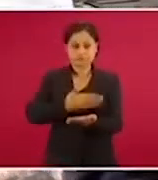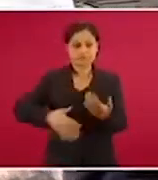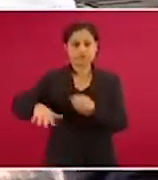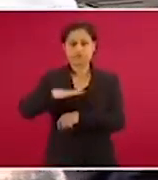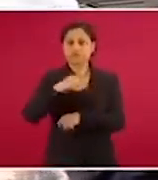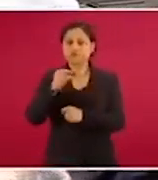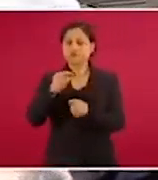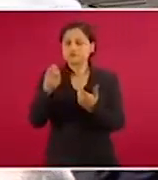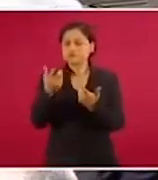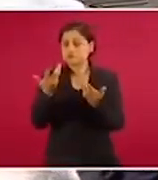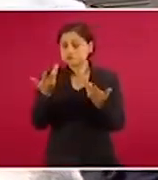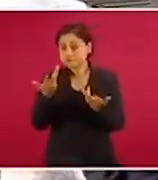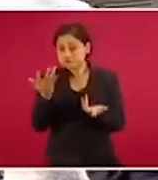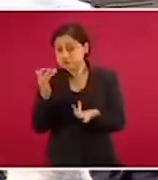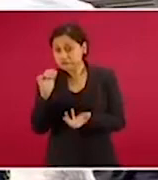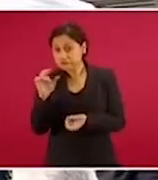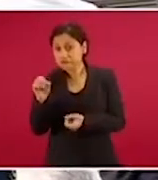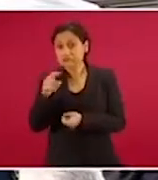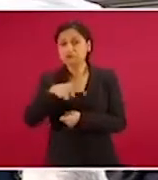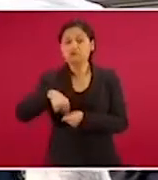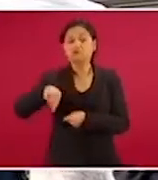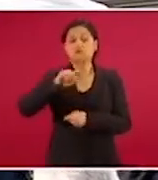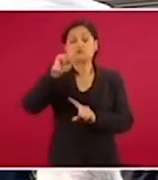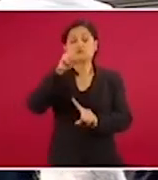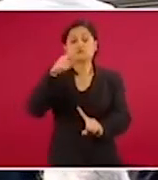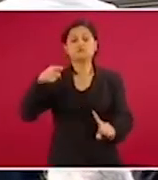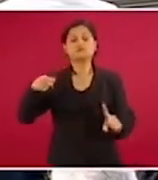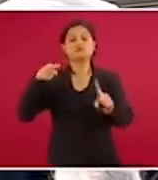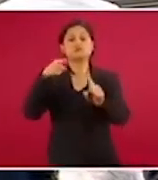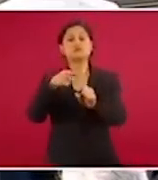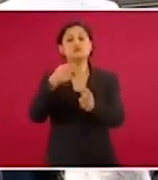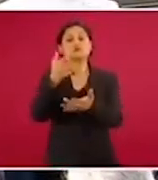para fortalecer la economía mundial.